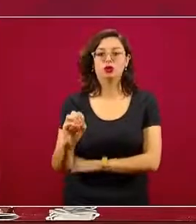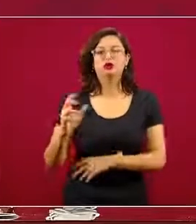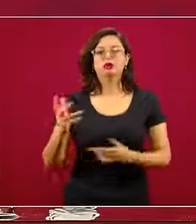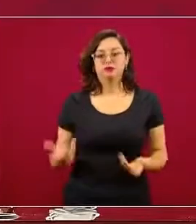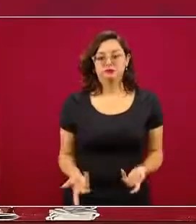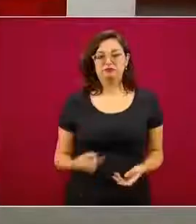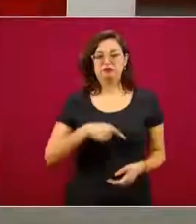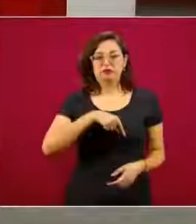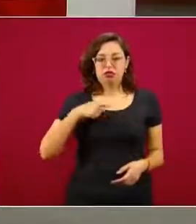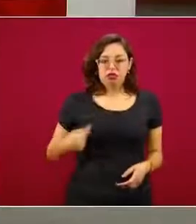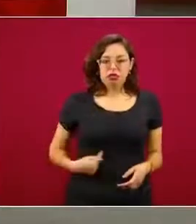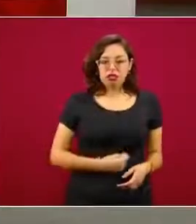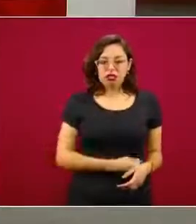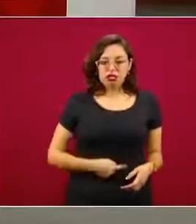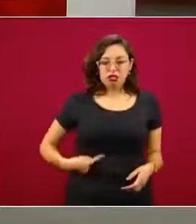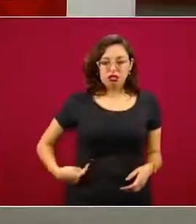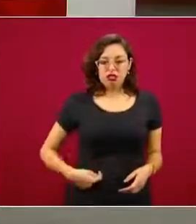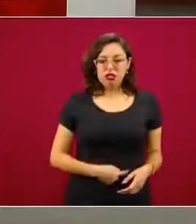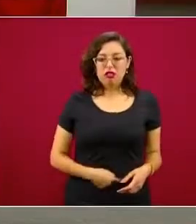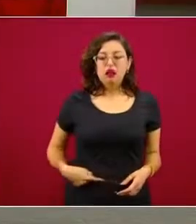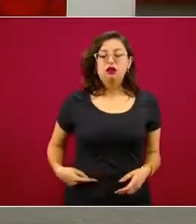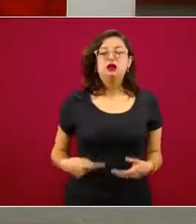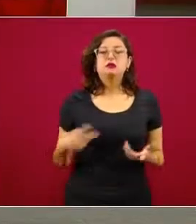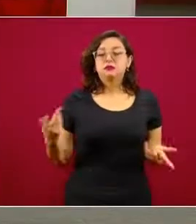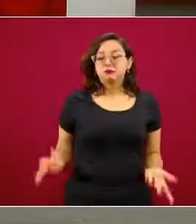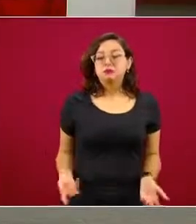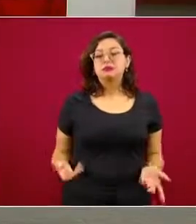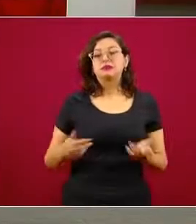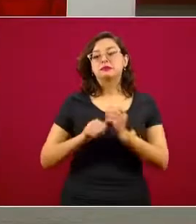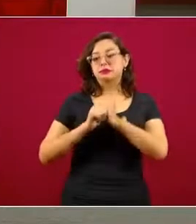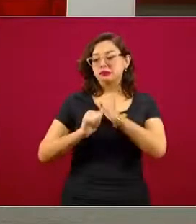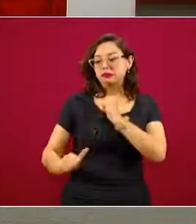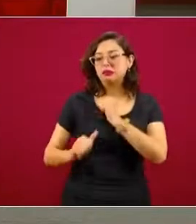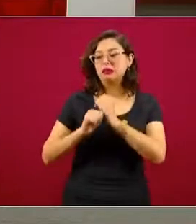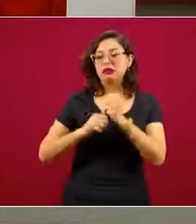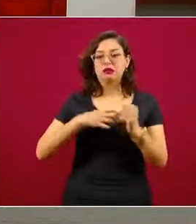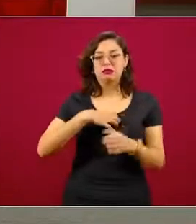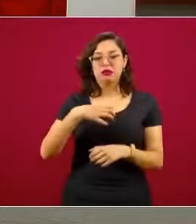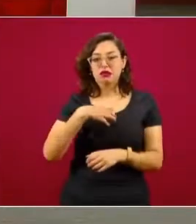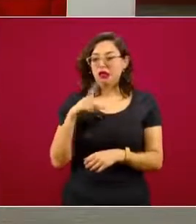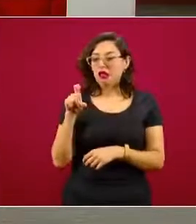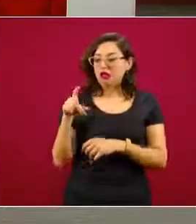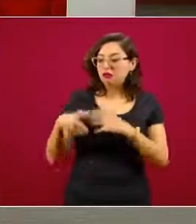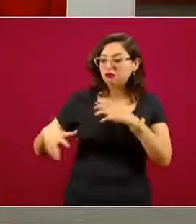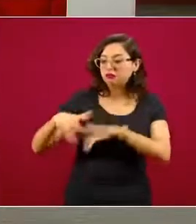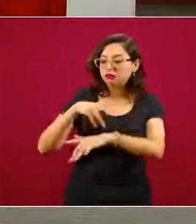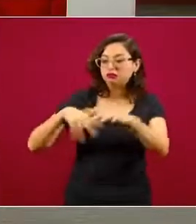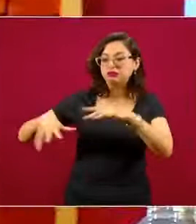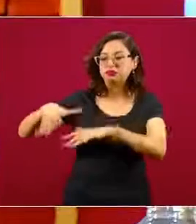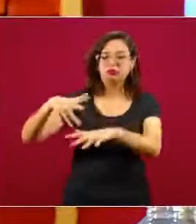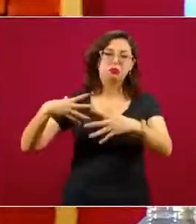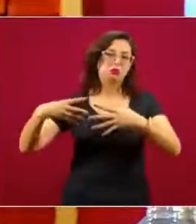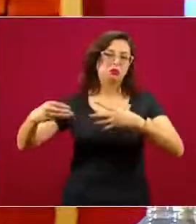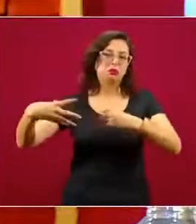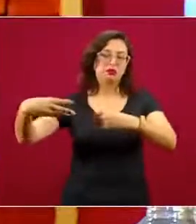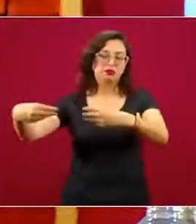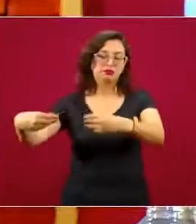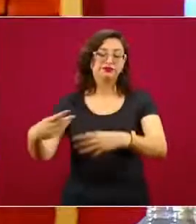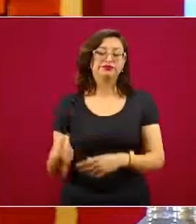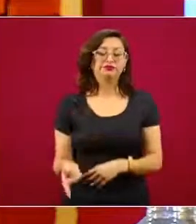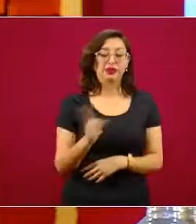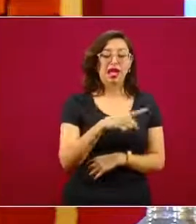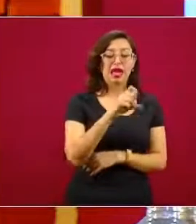vía digestiva a través de la contaminación de agua con materia fecal. El virus SARS-CoV-2, causante de